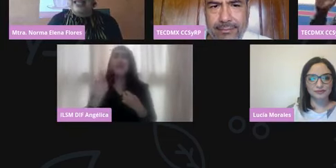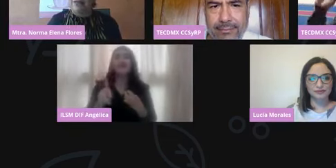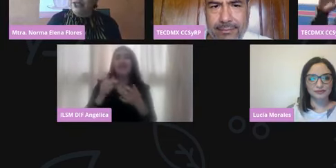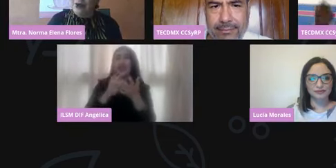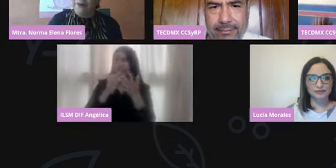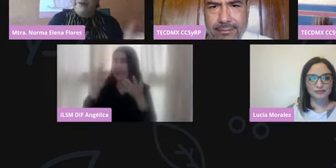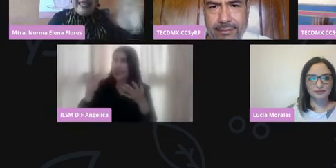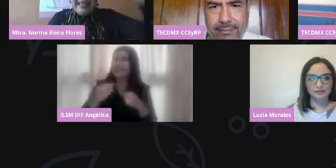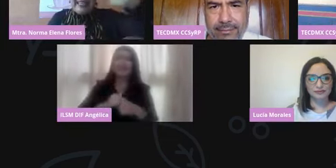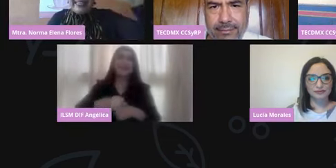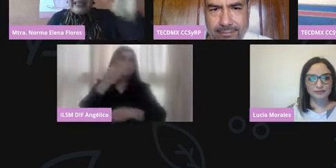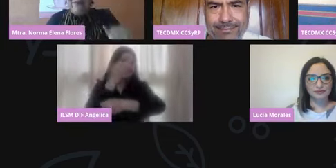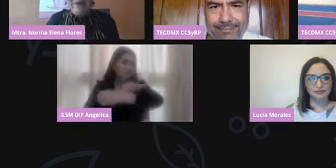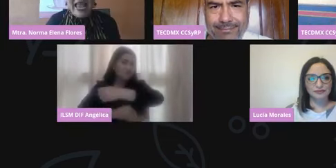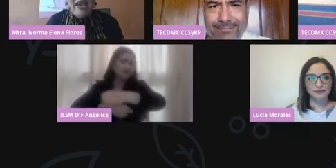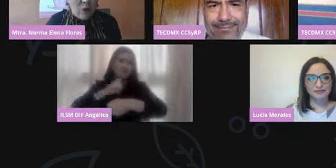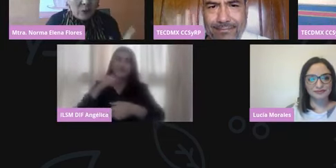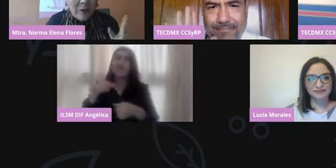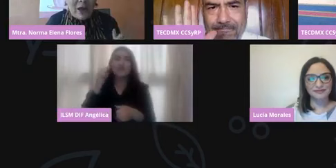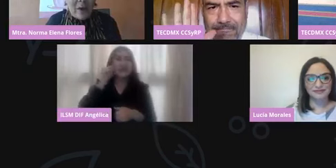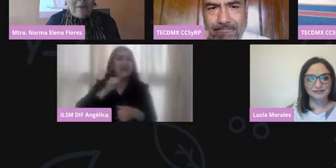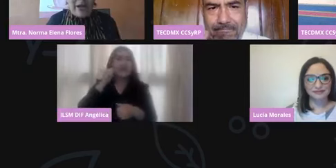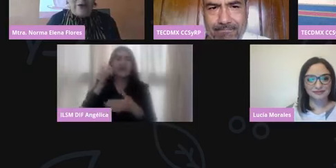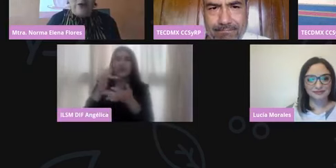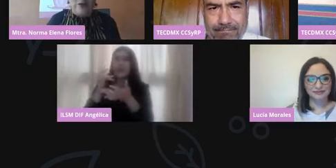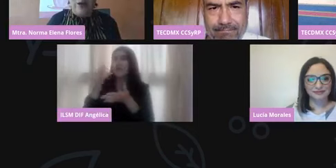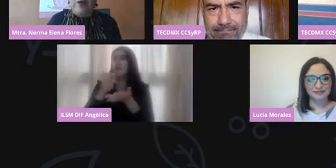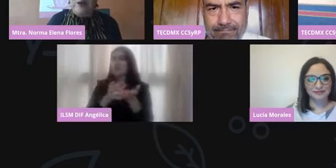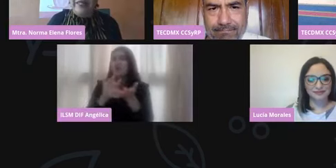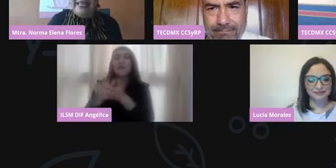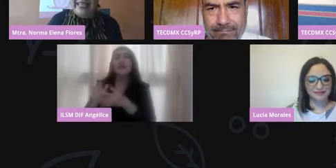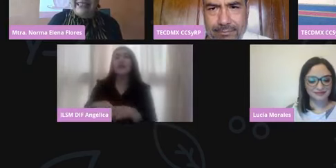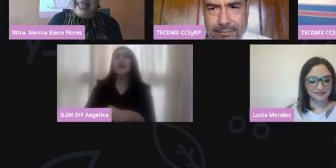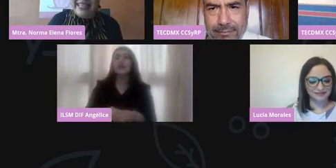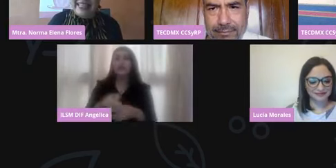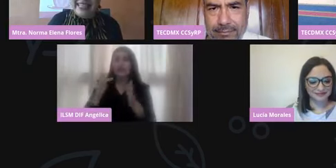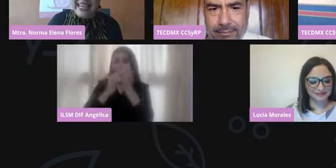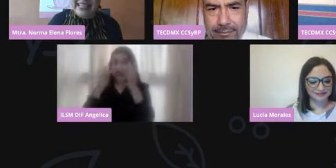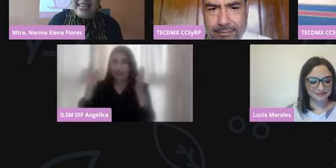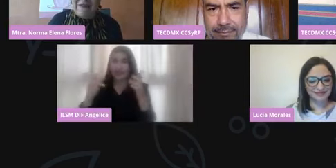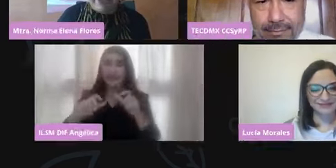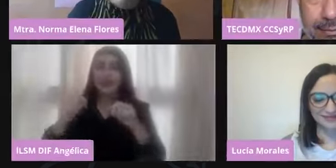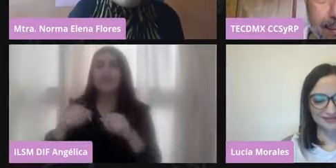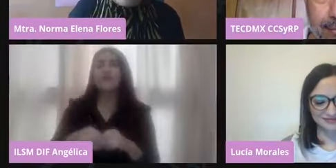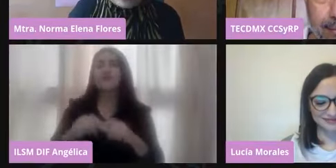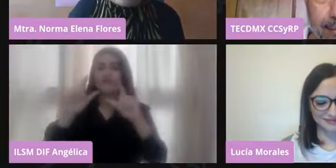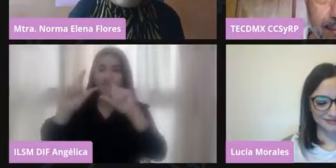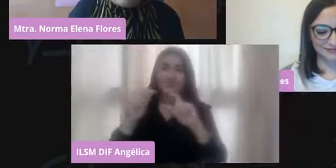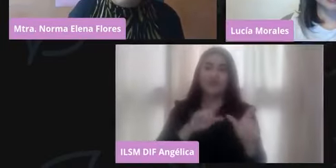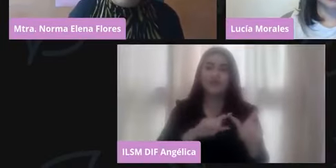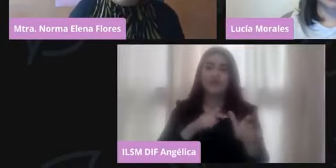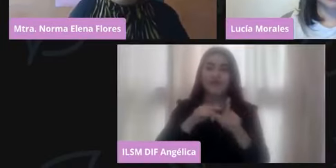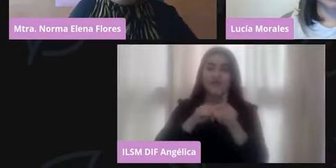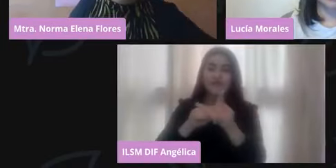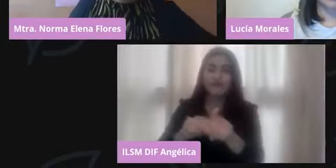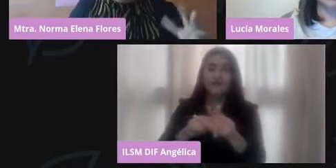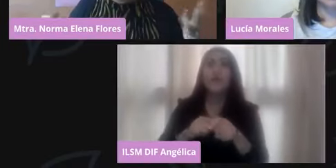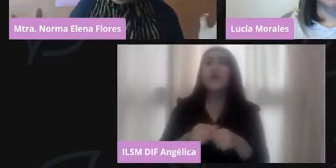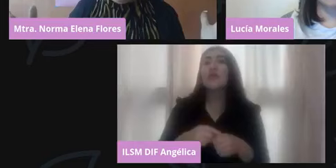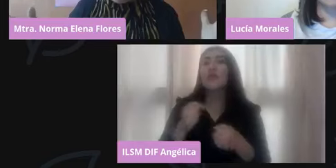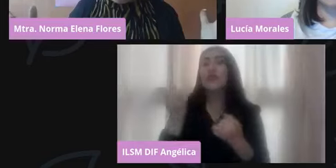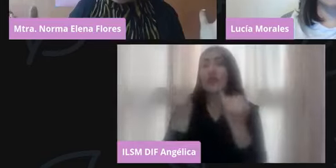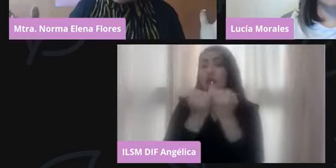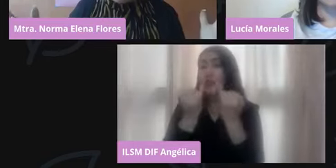esta transmisión. Que estén muy bien. Los bajo para continuar con nuestras actividades en charlas de café. Asimismo, y